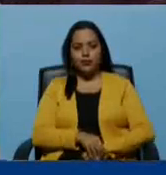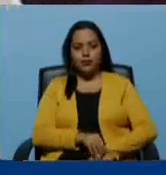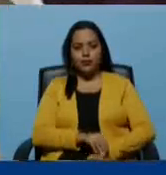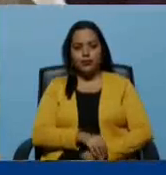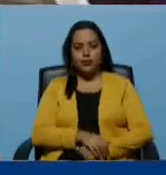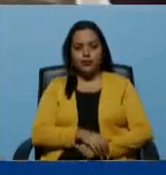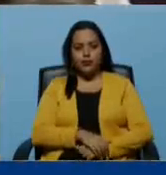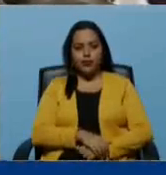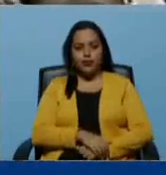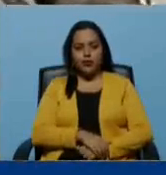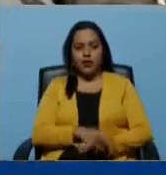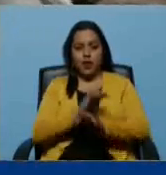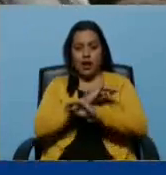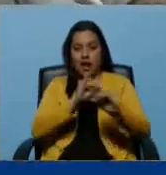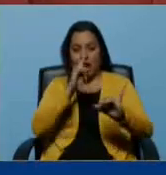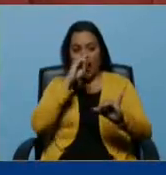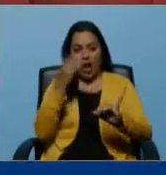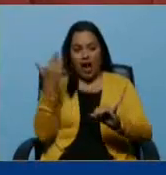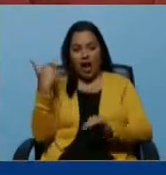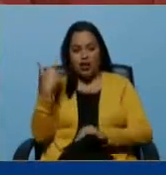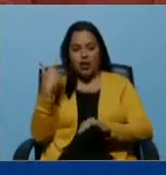finales de los 70, ya en Sidor.